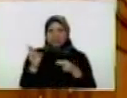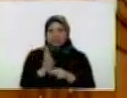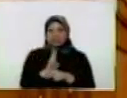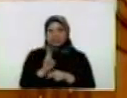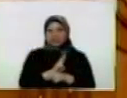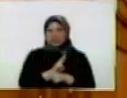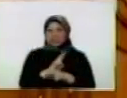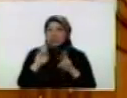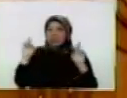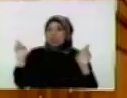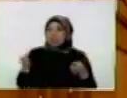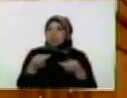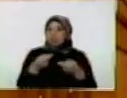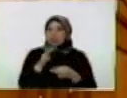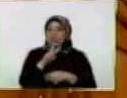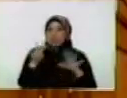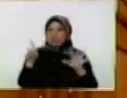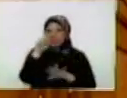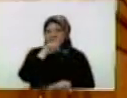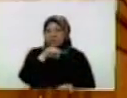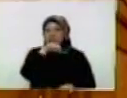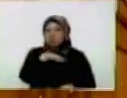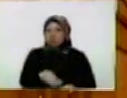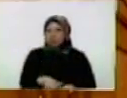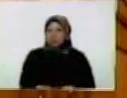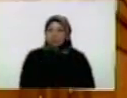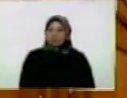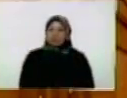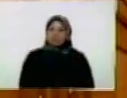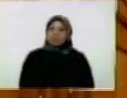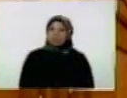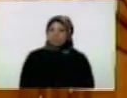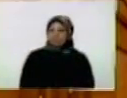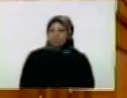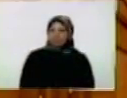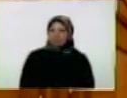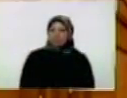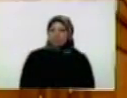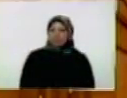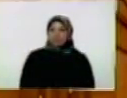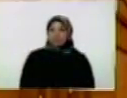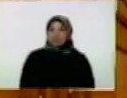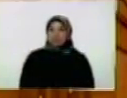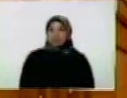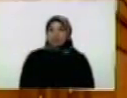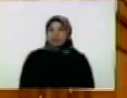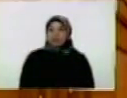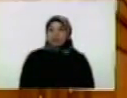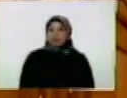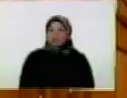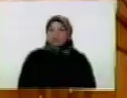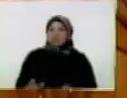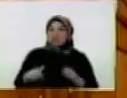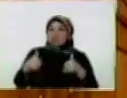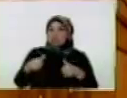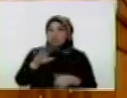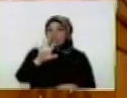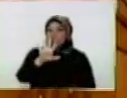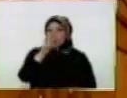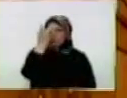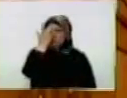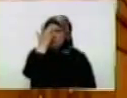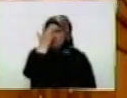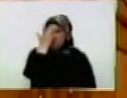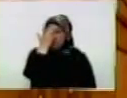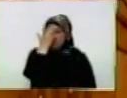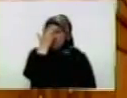resumir 27 años de historia. Y comenzaré diciendo que el 4 de febrero,